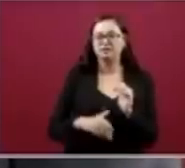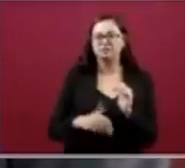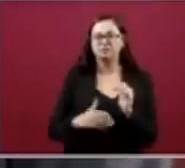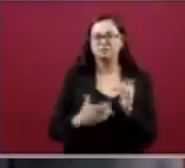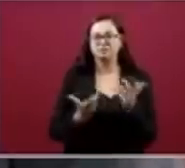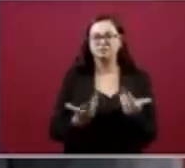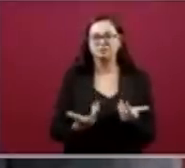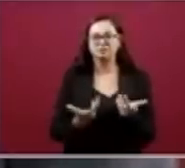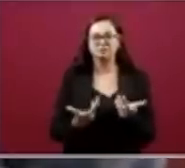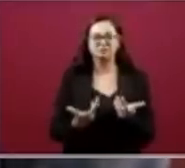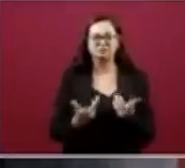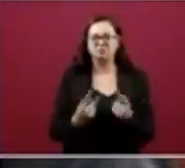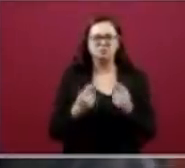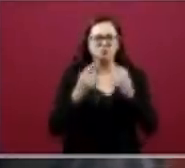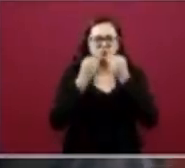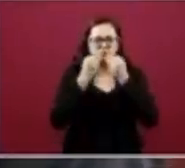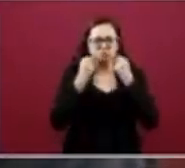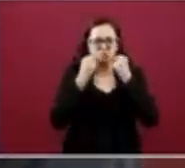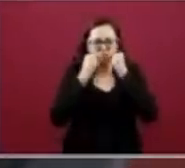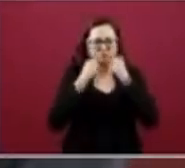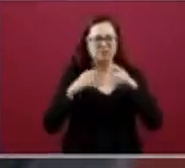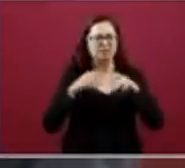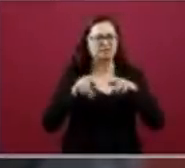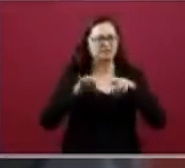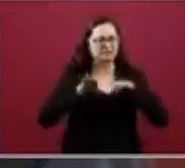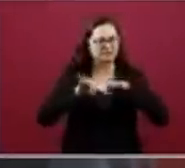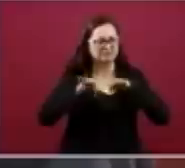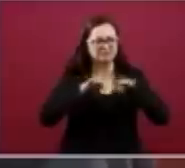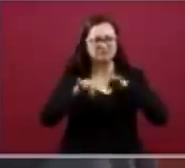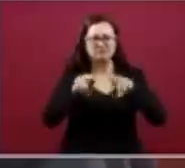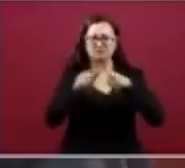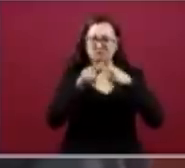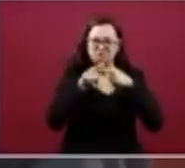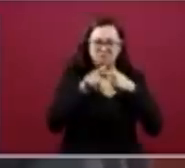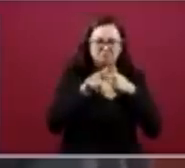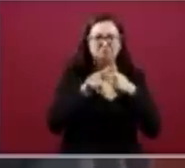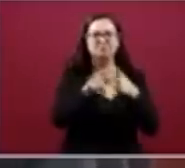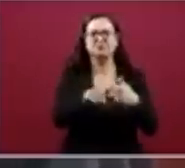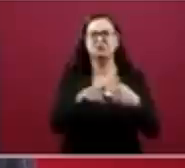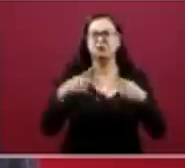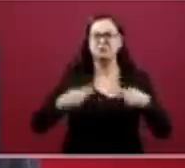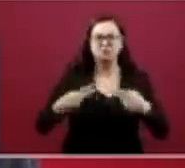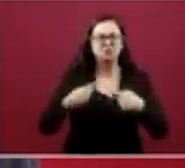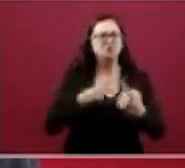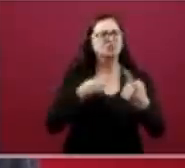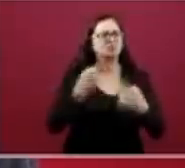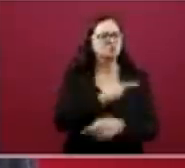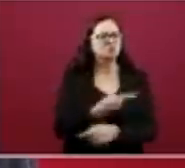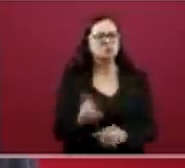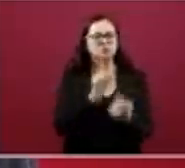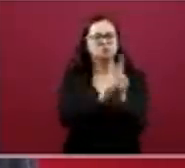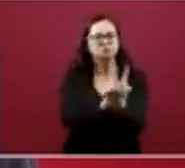sigue trabajando, y se va a la Mixteca y ahí está escuchando a los pobres.